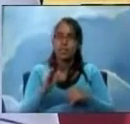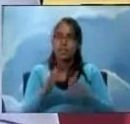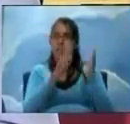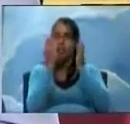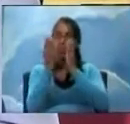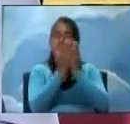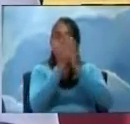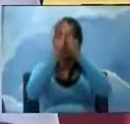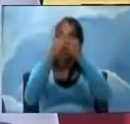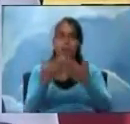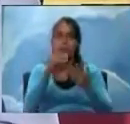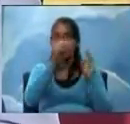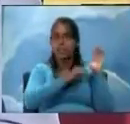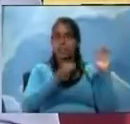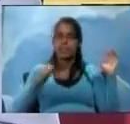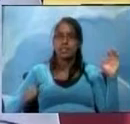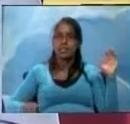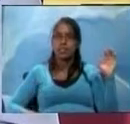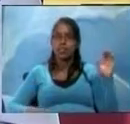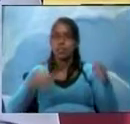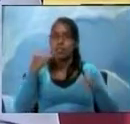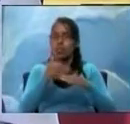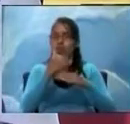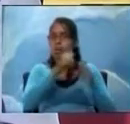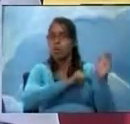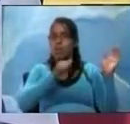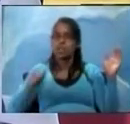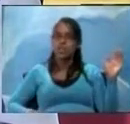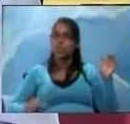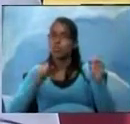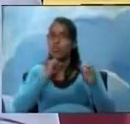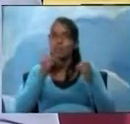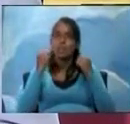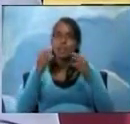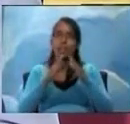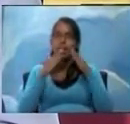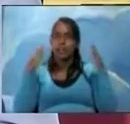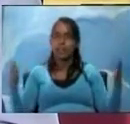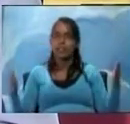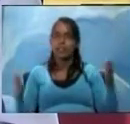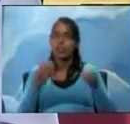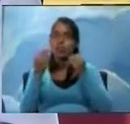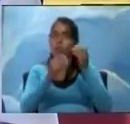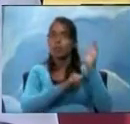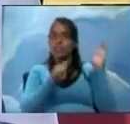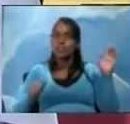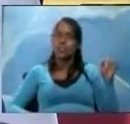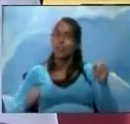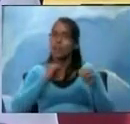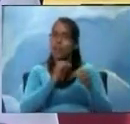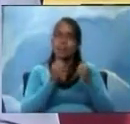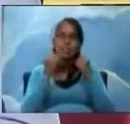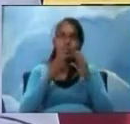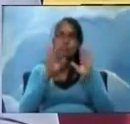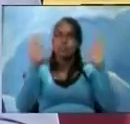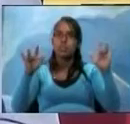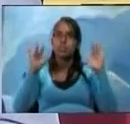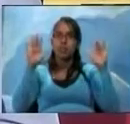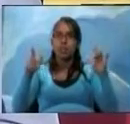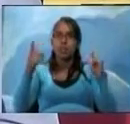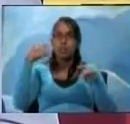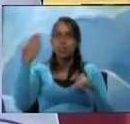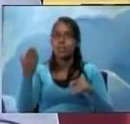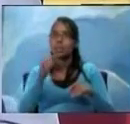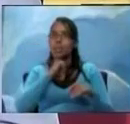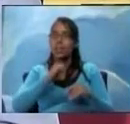Venimos estudiando la palabra del Señor, cómo el Señor es tan grande, cómo el Señor es tan misericordioso. Por